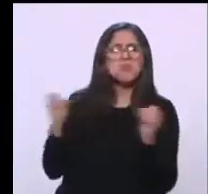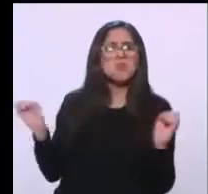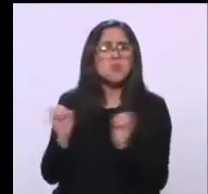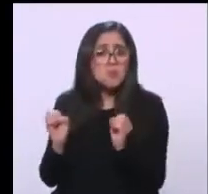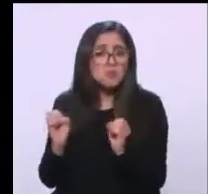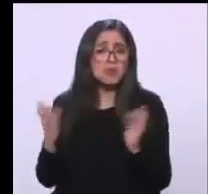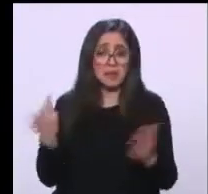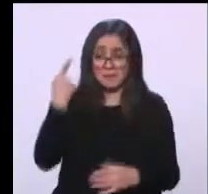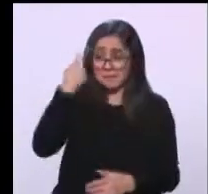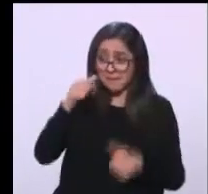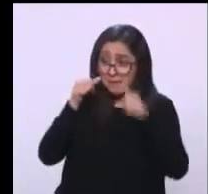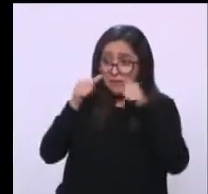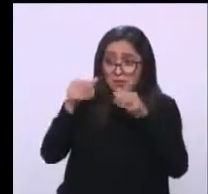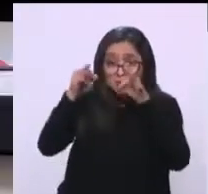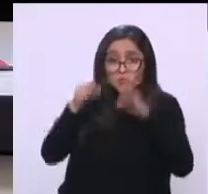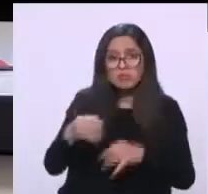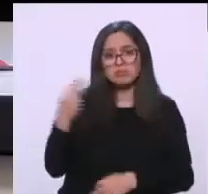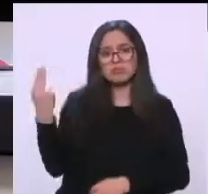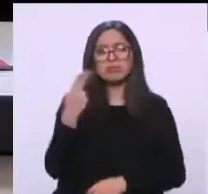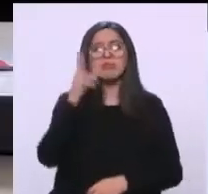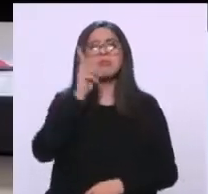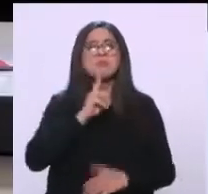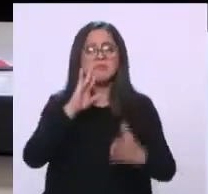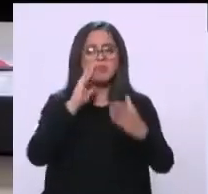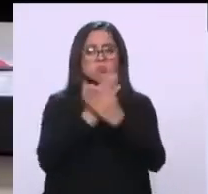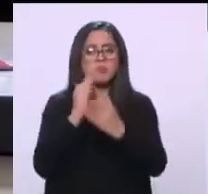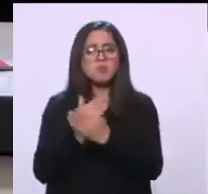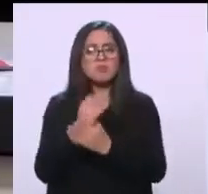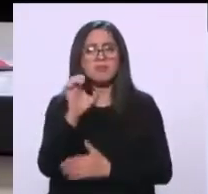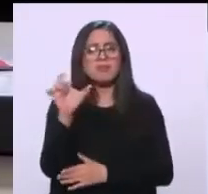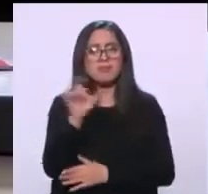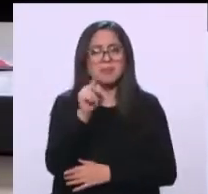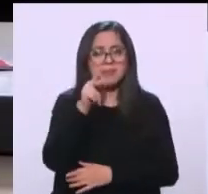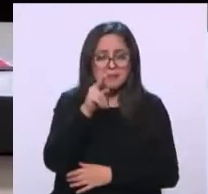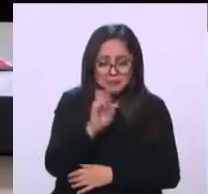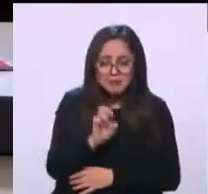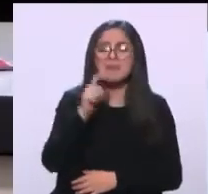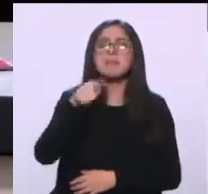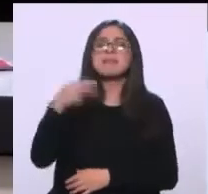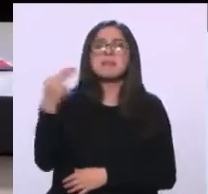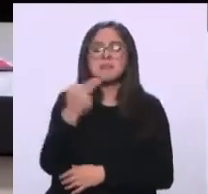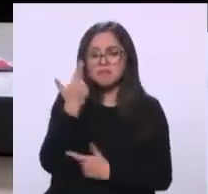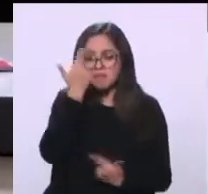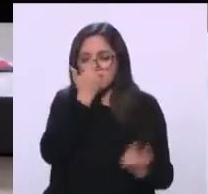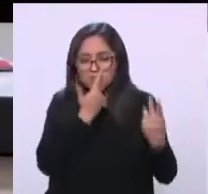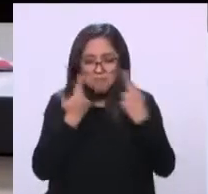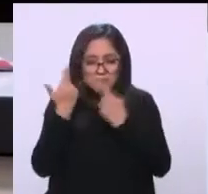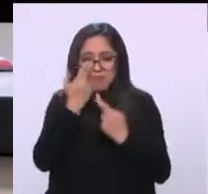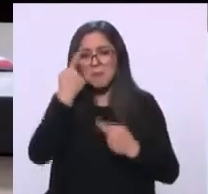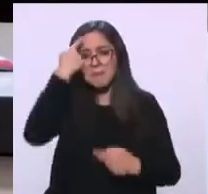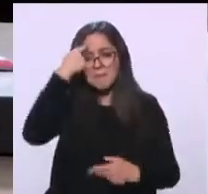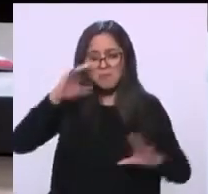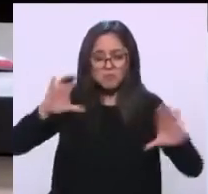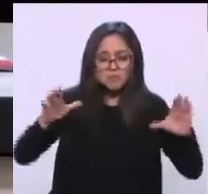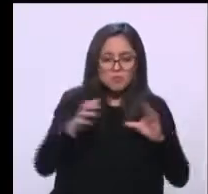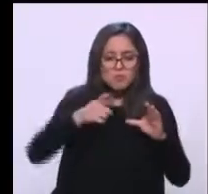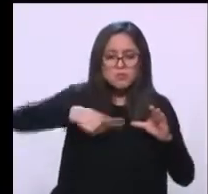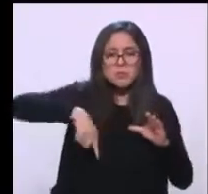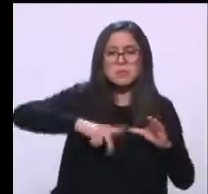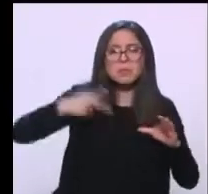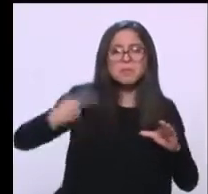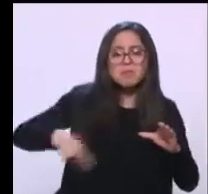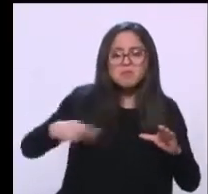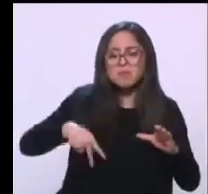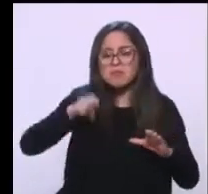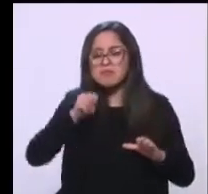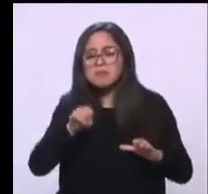necesita, primero, que existan los expedientes y segundo, que se puedan revisar a través de una mesa de concertación. Y nada de esto